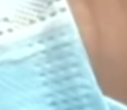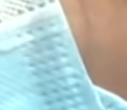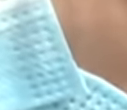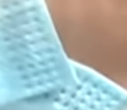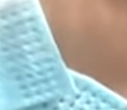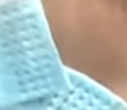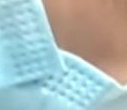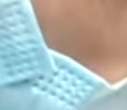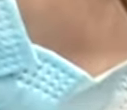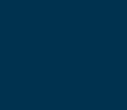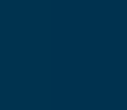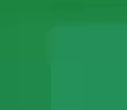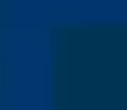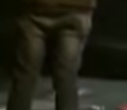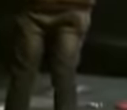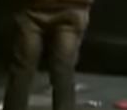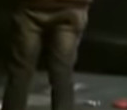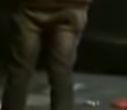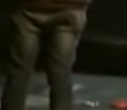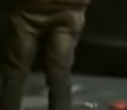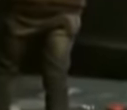queridos.